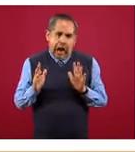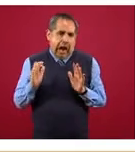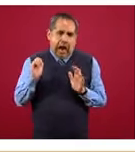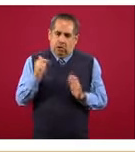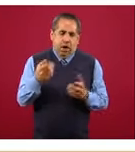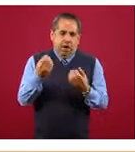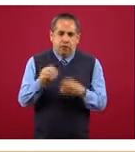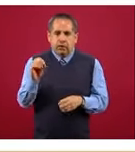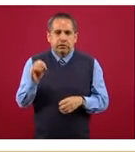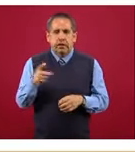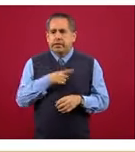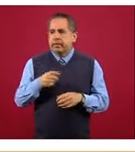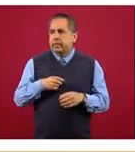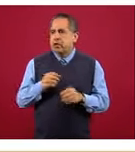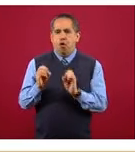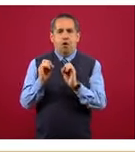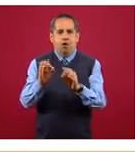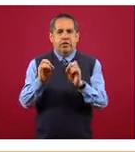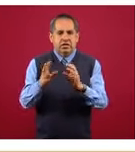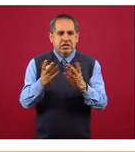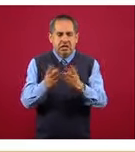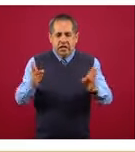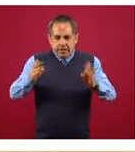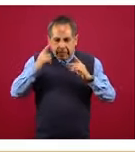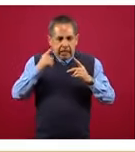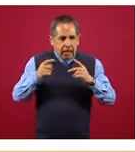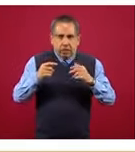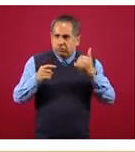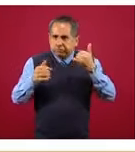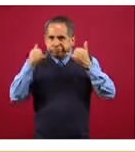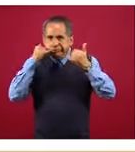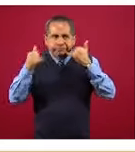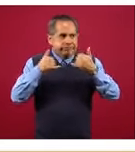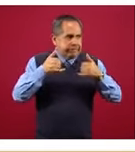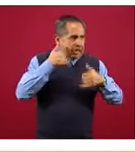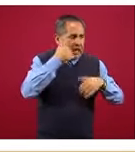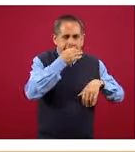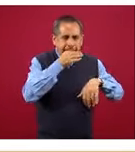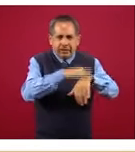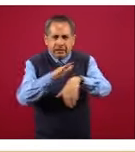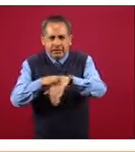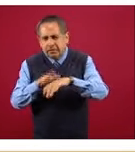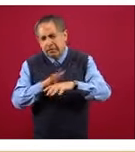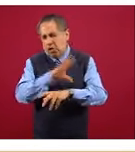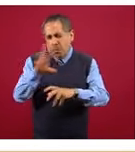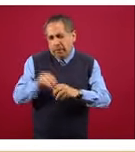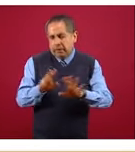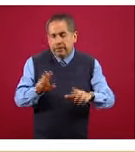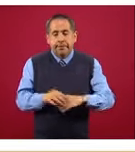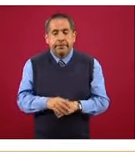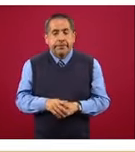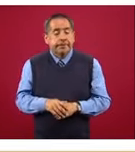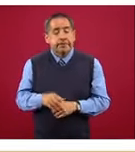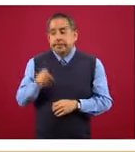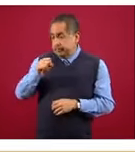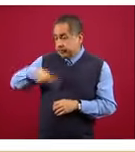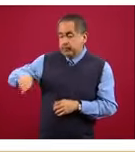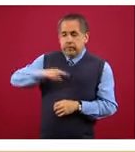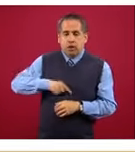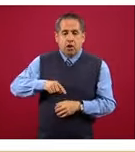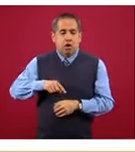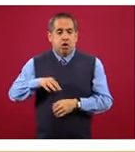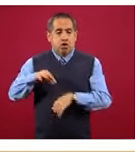decir, la oferta de los servicios para poder cruzar la demanda que sería los pacientes. Y entonces los médicos, los